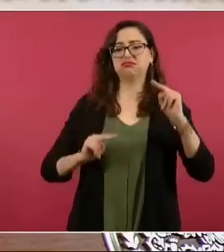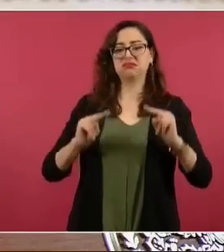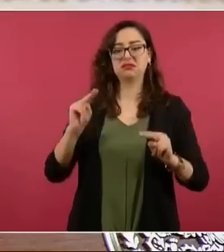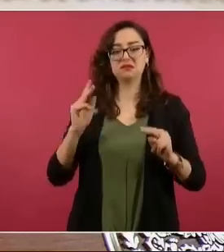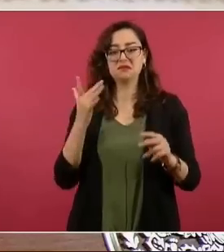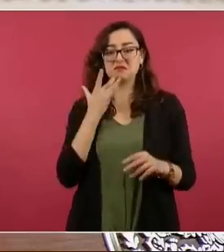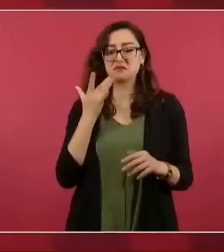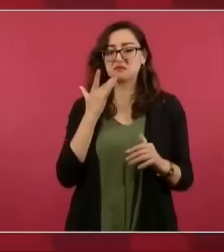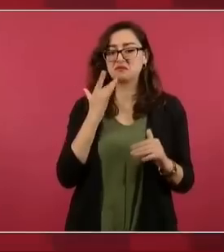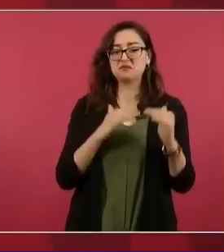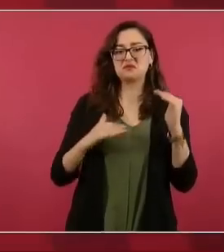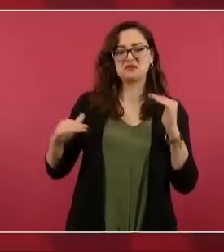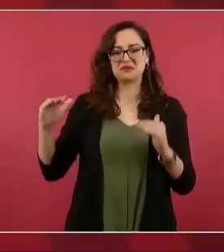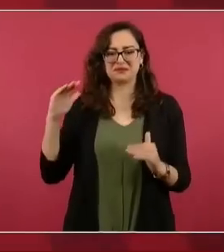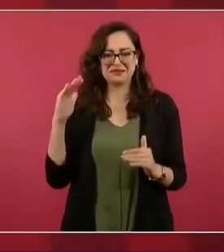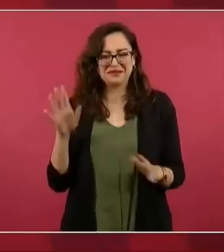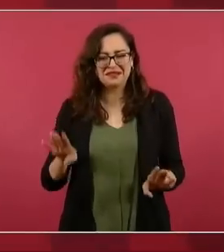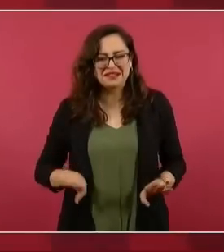sentirse superior.